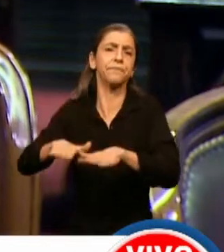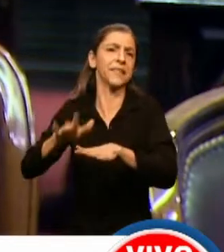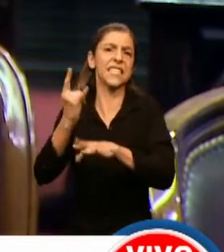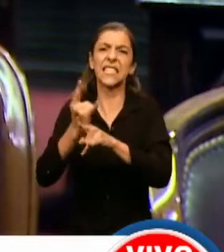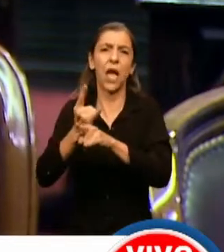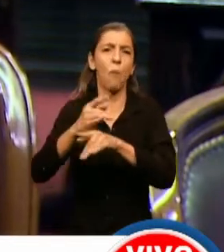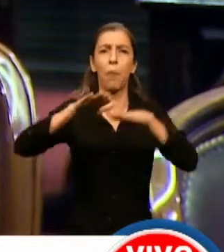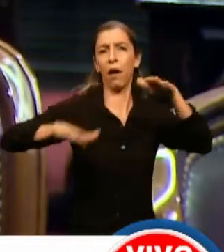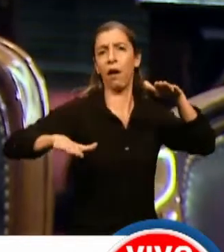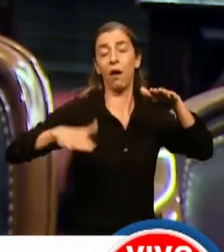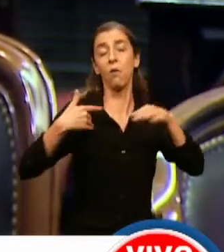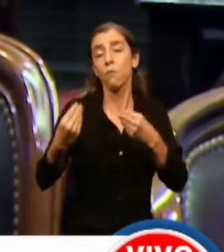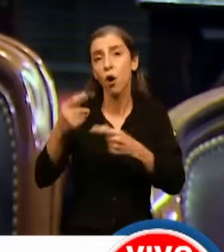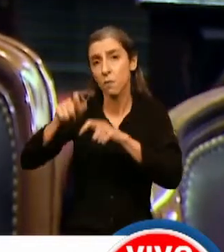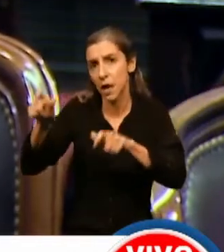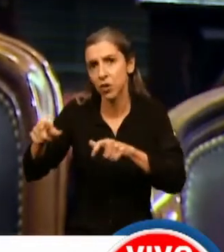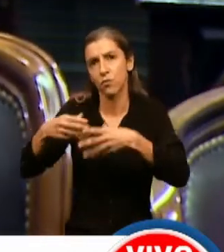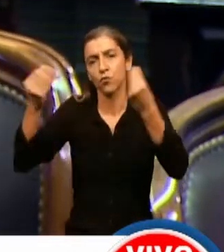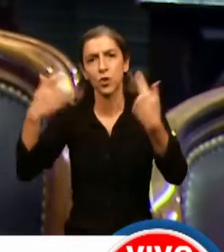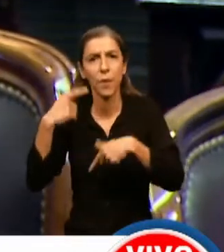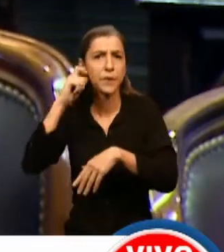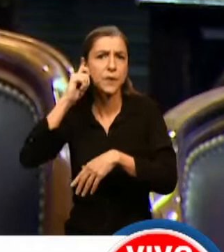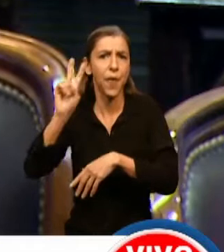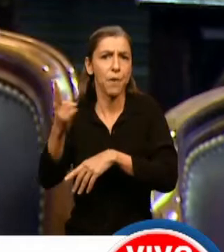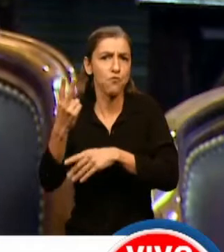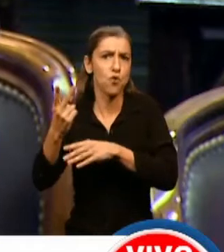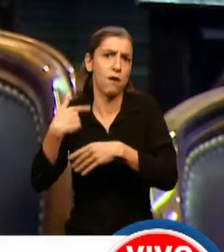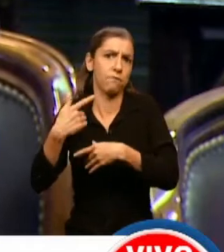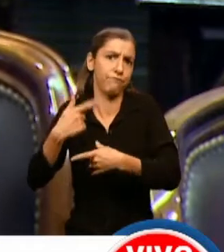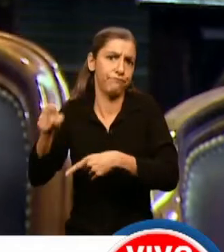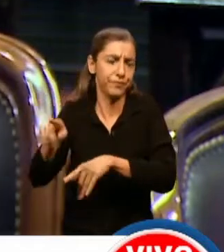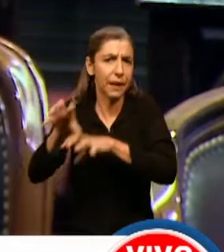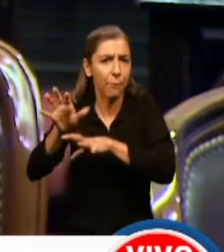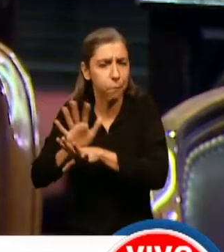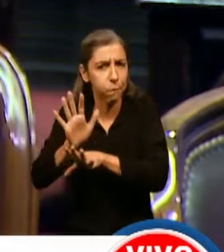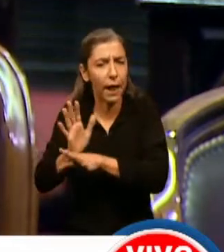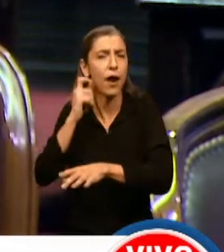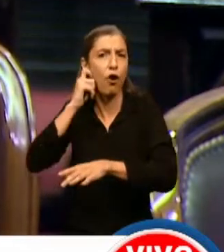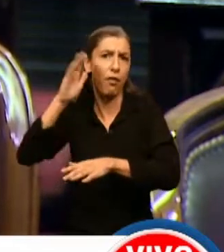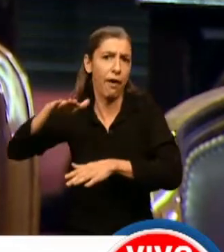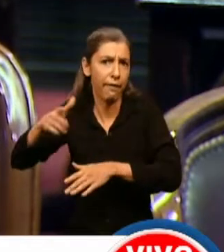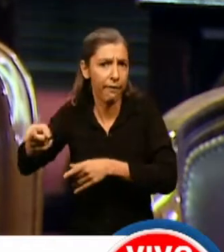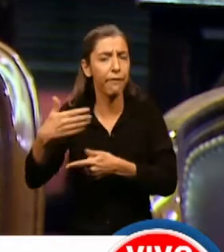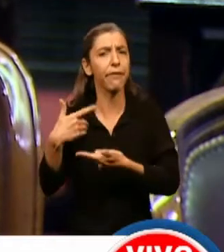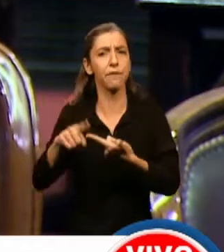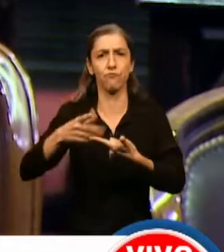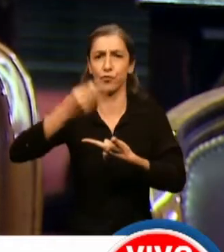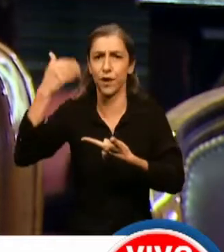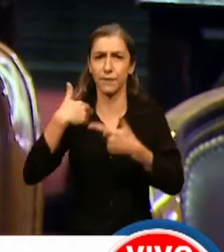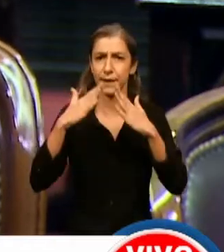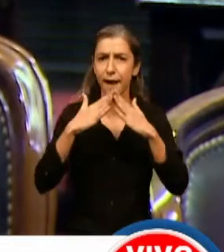una expectativa muy baja de vida, que han sido expulsadas de sus casas siendo